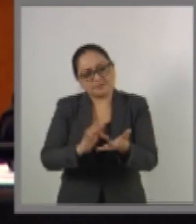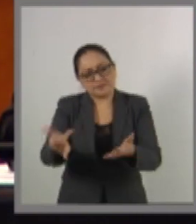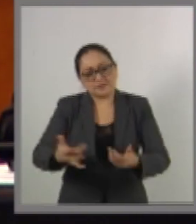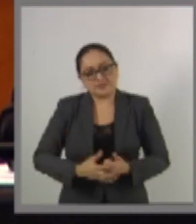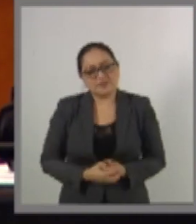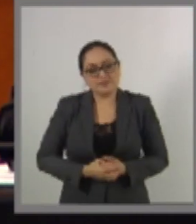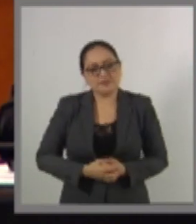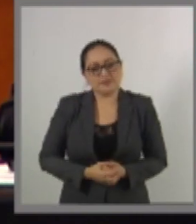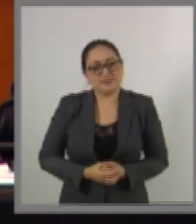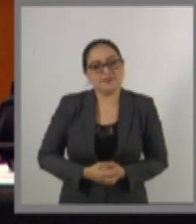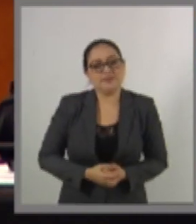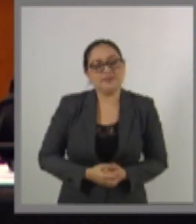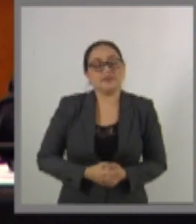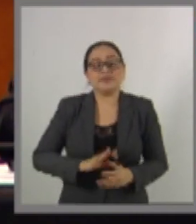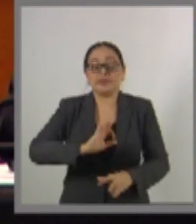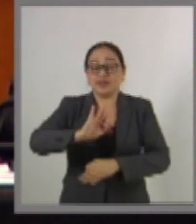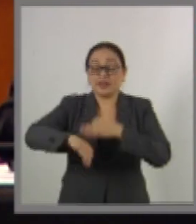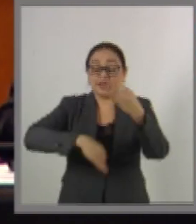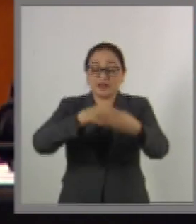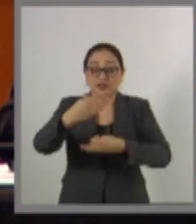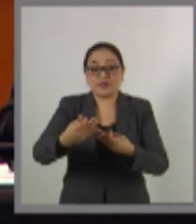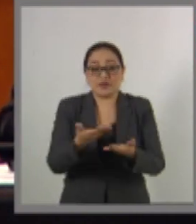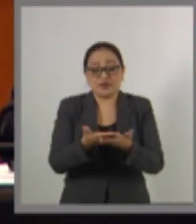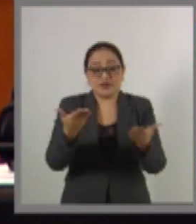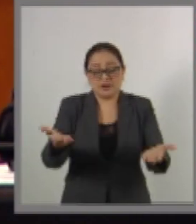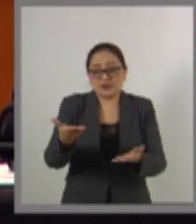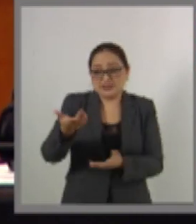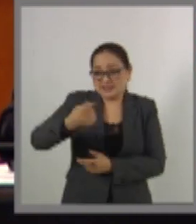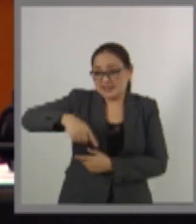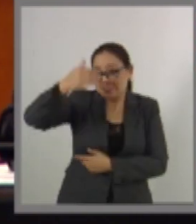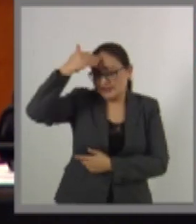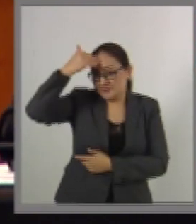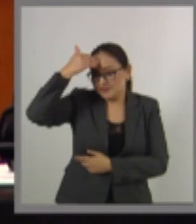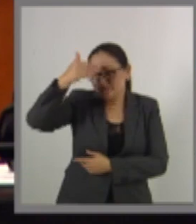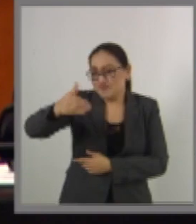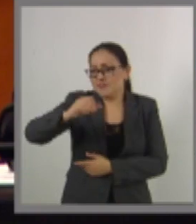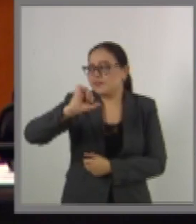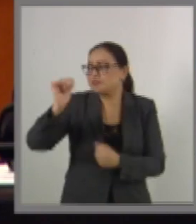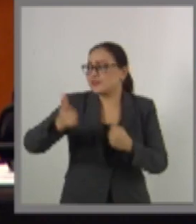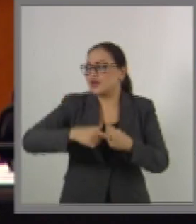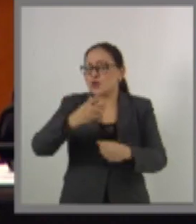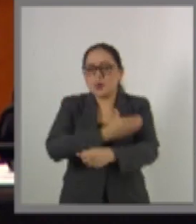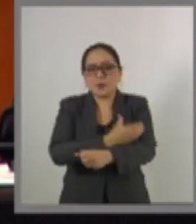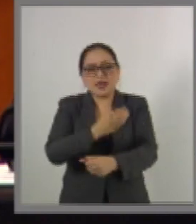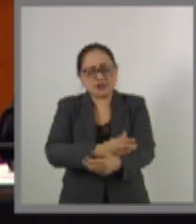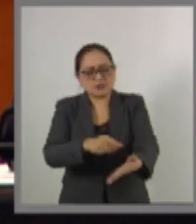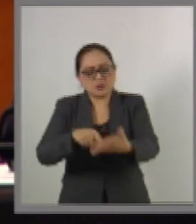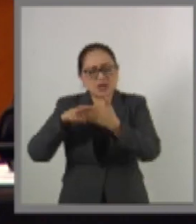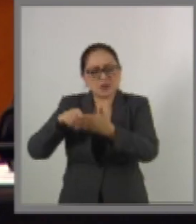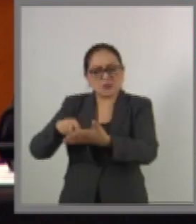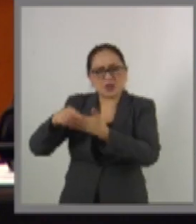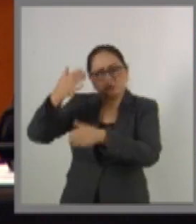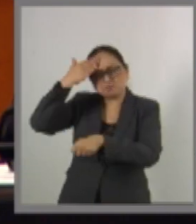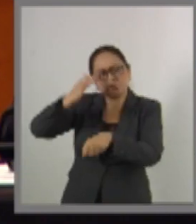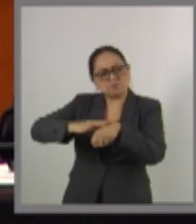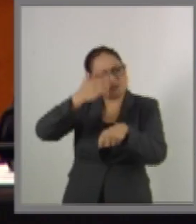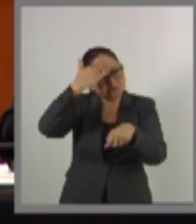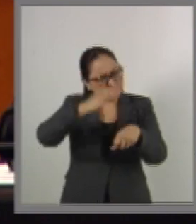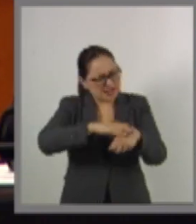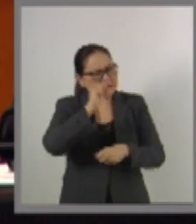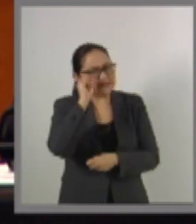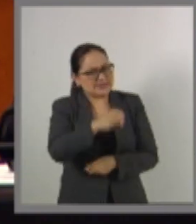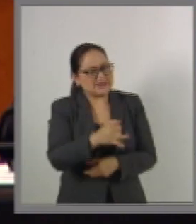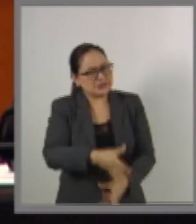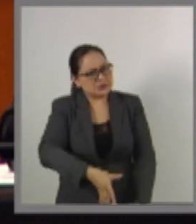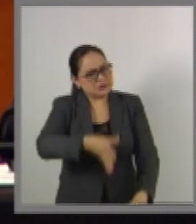Todos aquí nos hemos llevado un aprendizaje de cada compañera y de cada compañero. Y